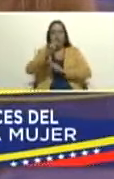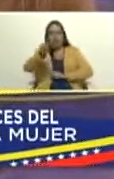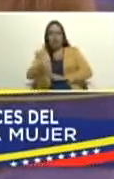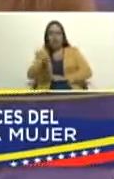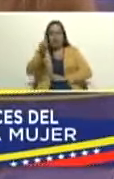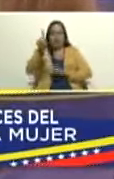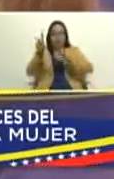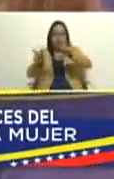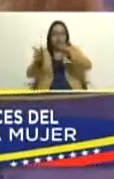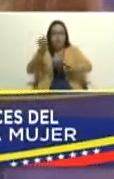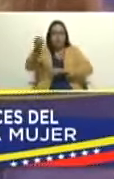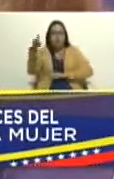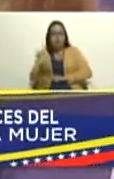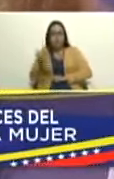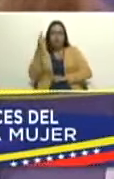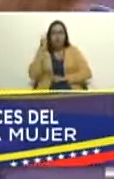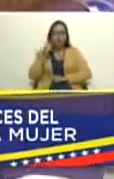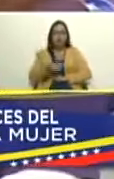14.7% de las mujeres.